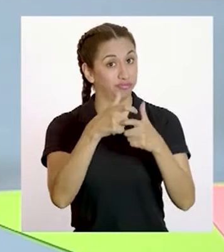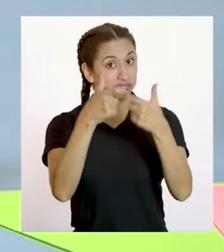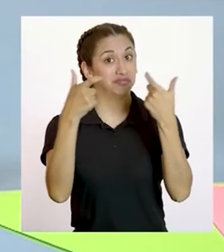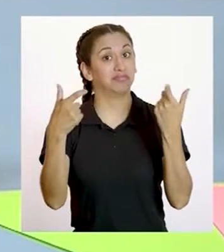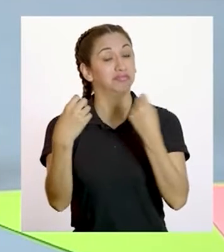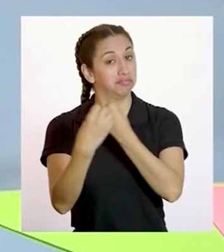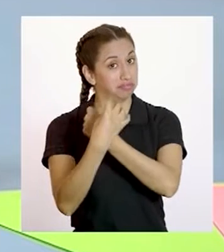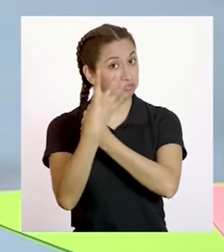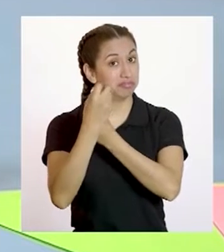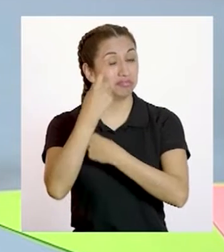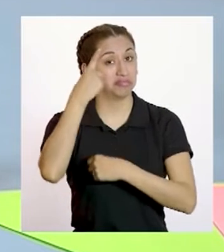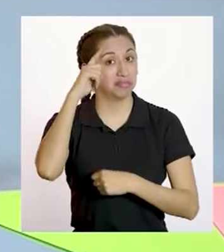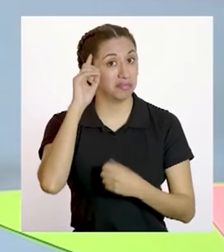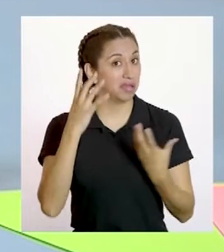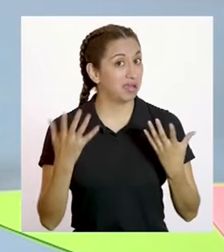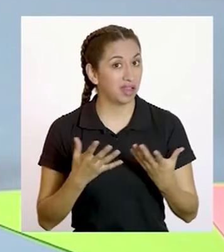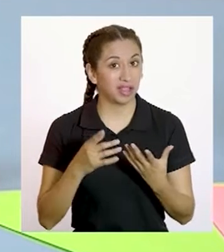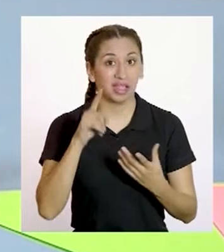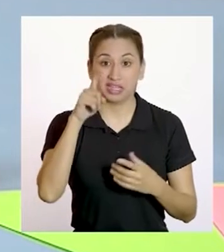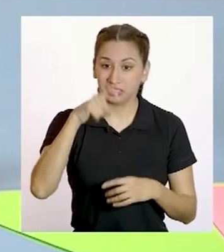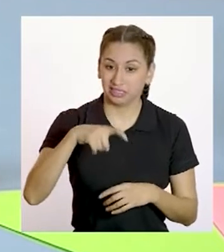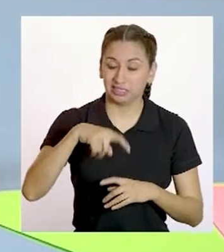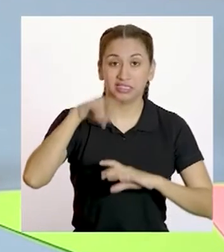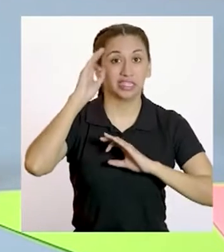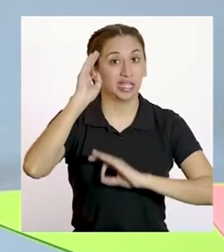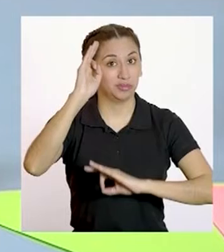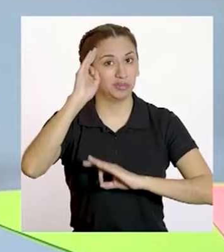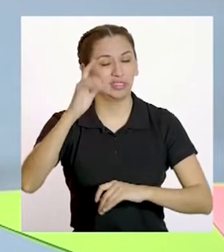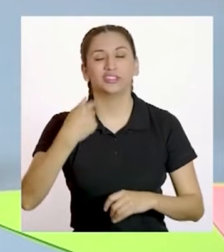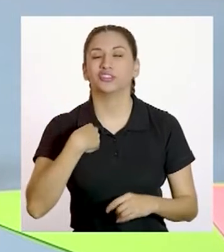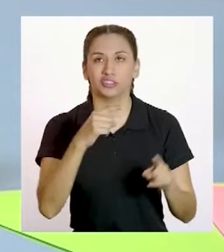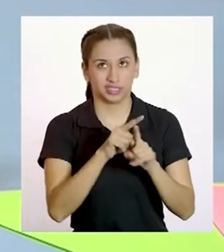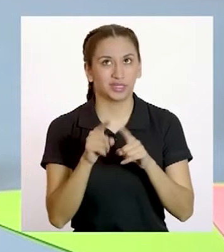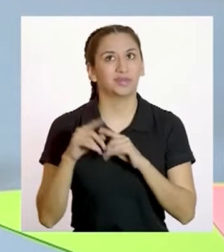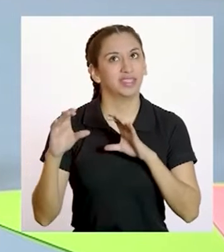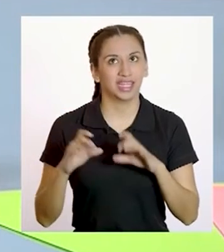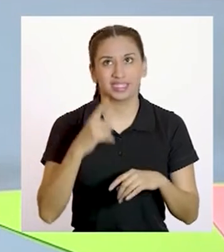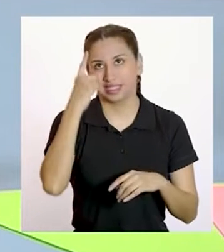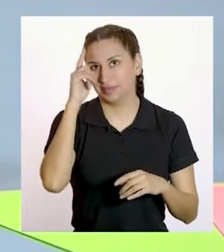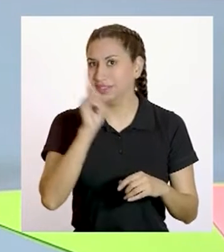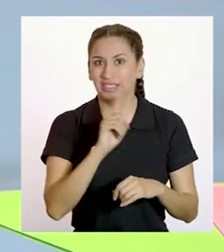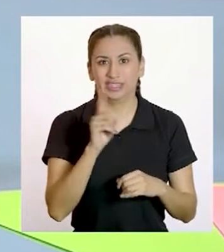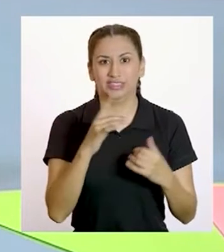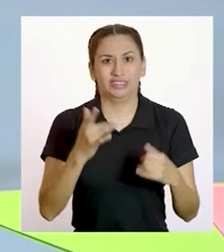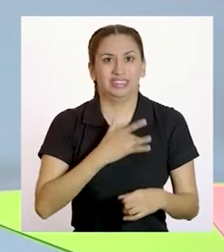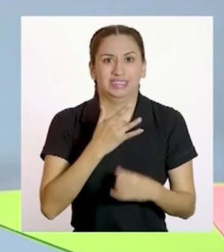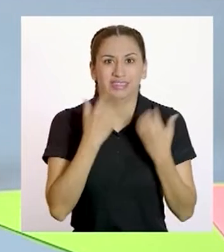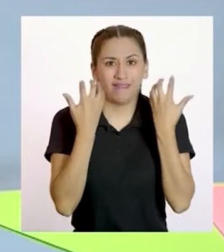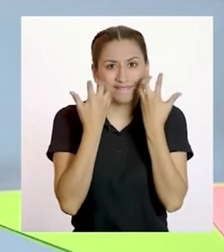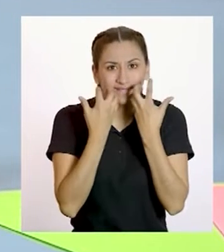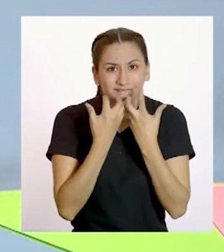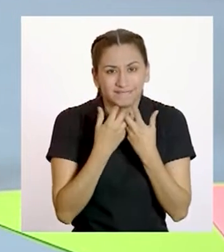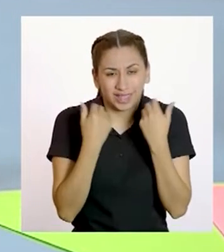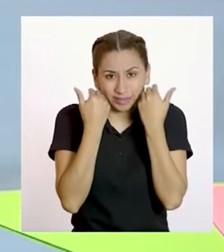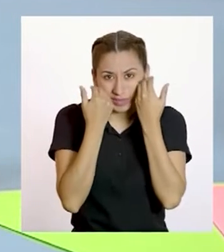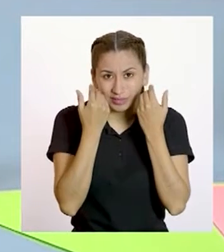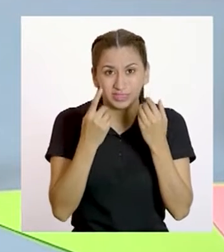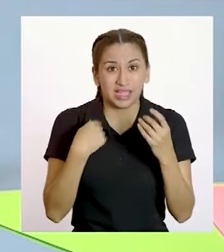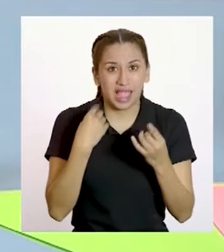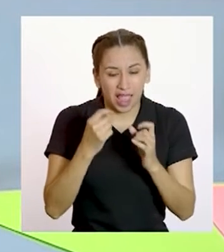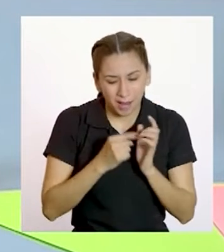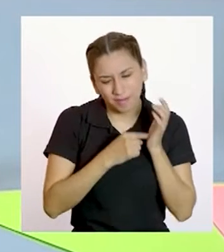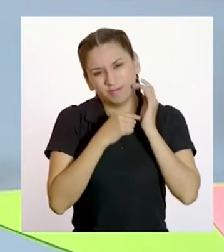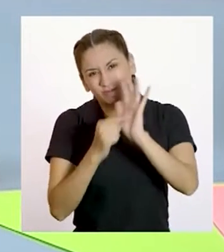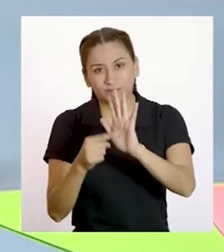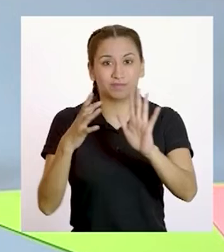Eso es una gran recomendación para alguien que necesita exponer. Yo también lo haré para no tener nervios y presentar